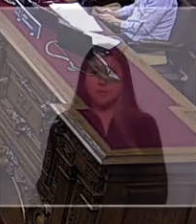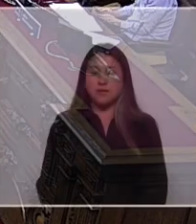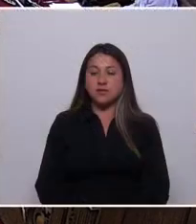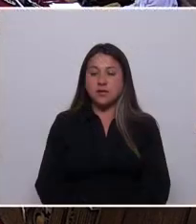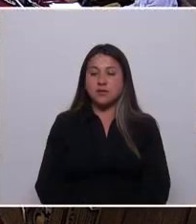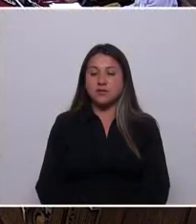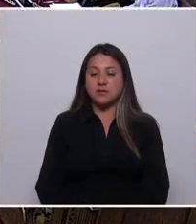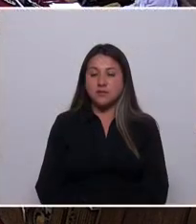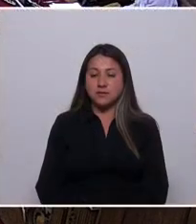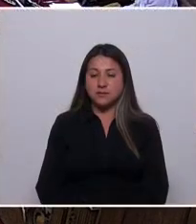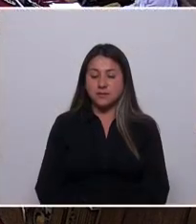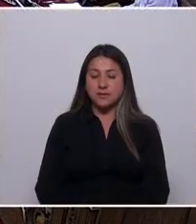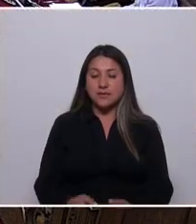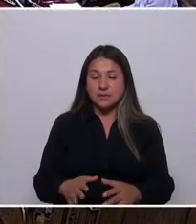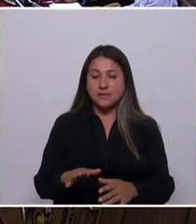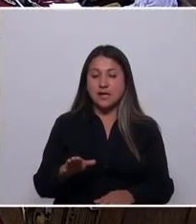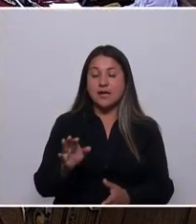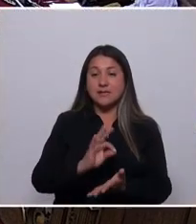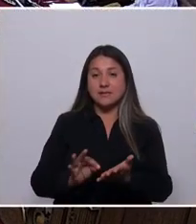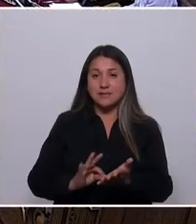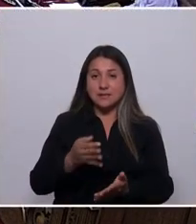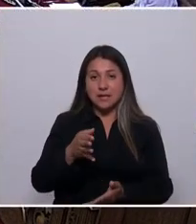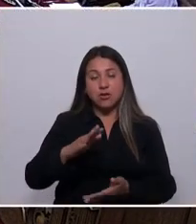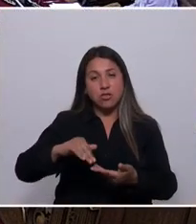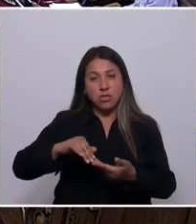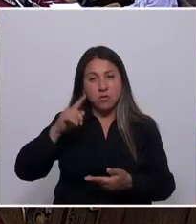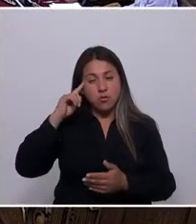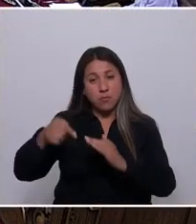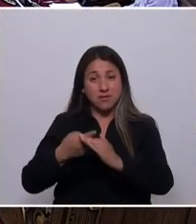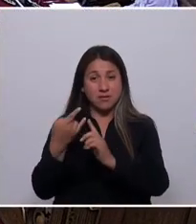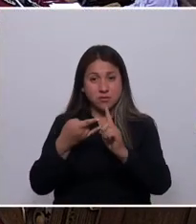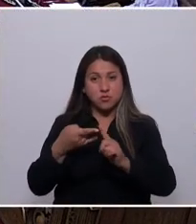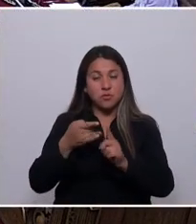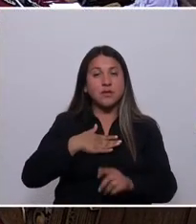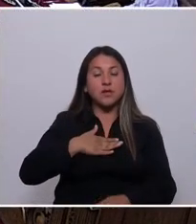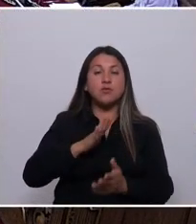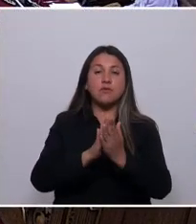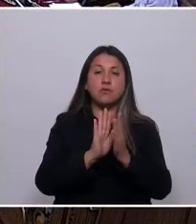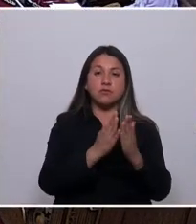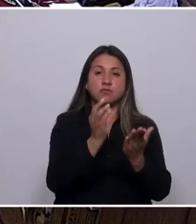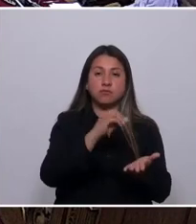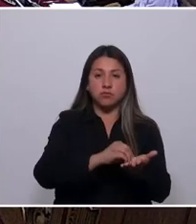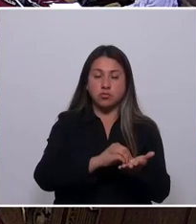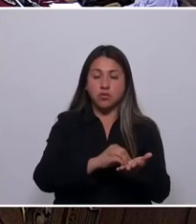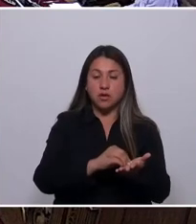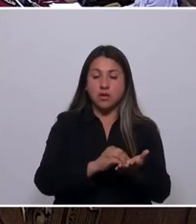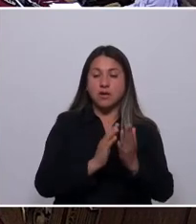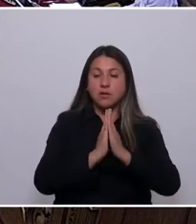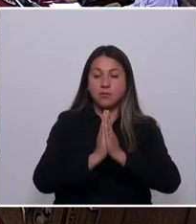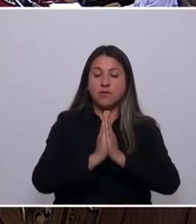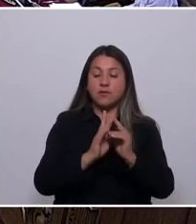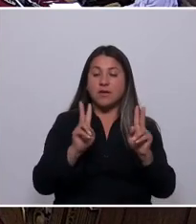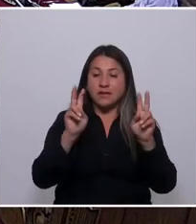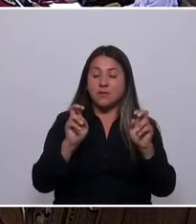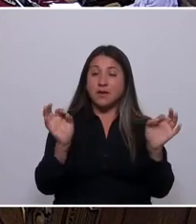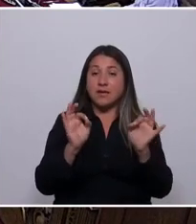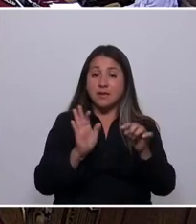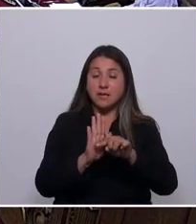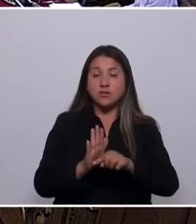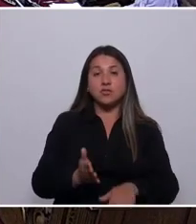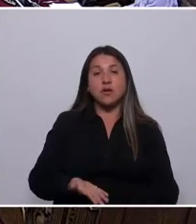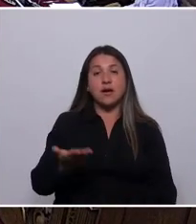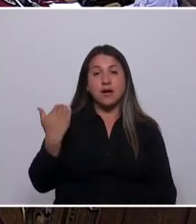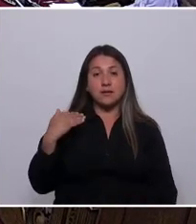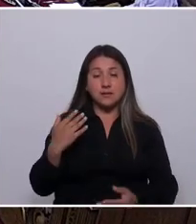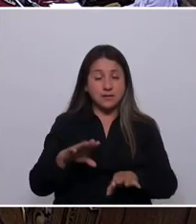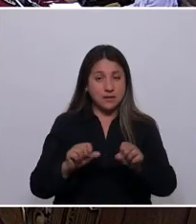Buenas tardes, señor secretario. Disculpe, quisiera que quedara consignado en acta, por favor, que respecto de la indicación anteriormente